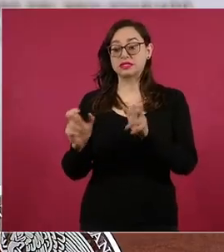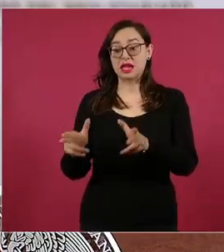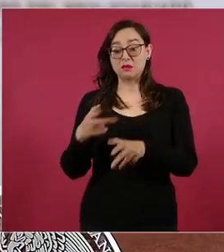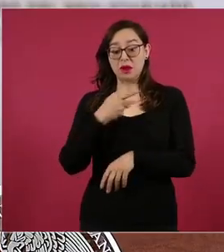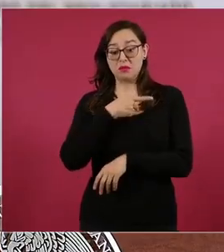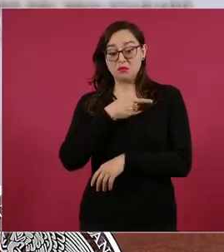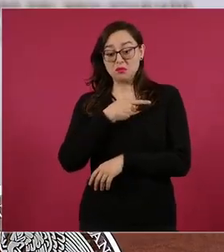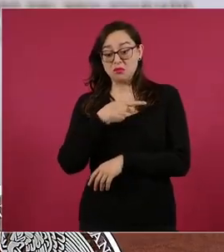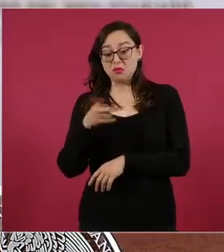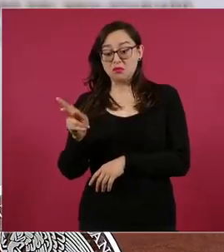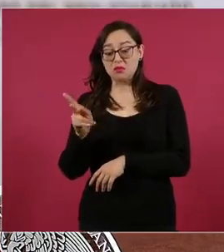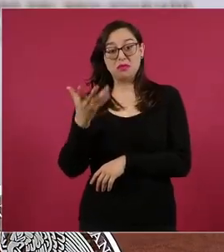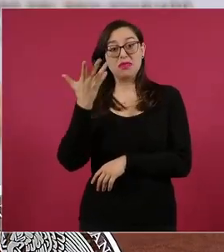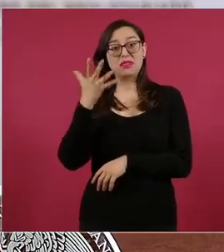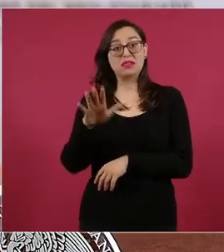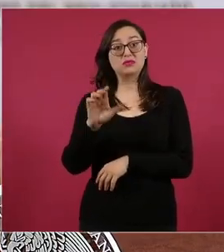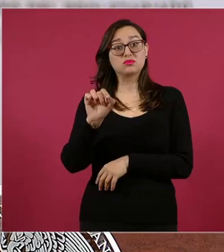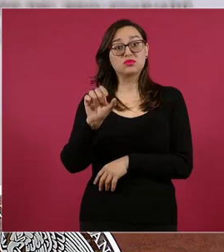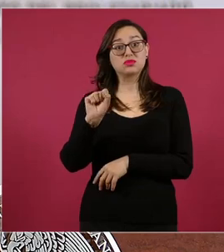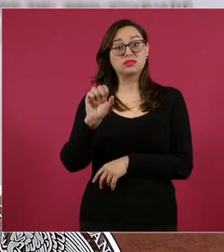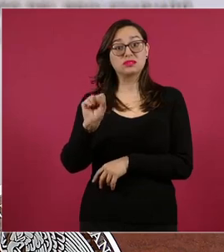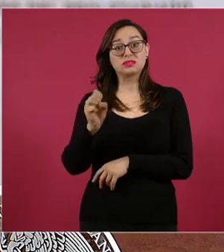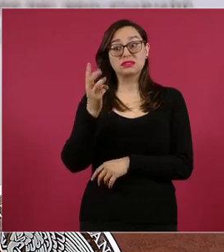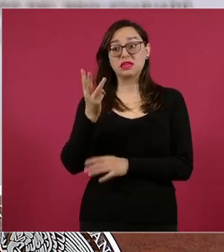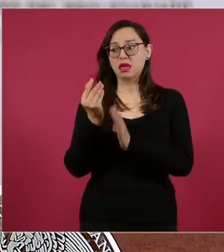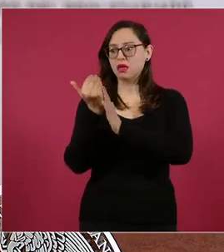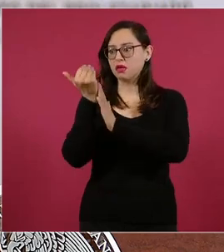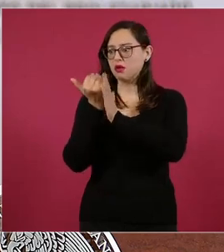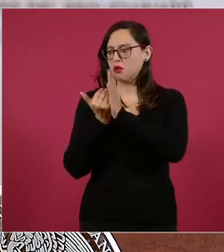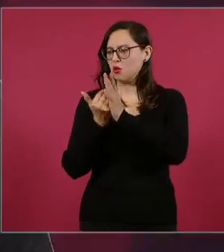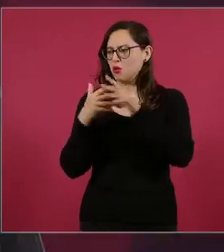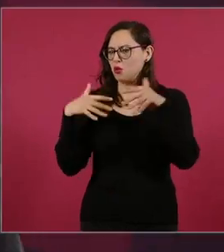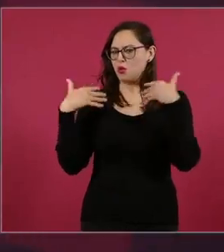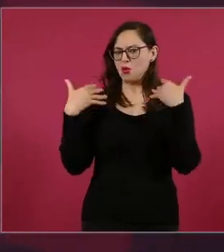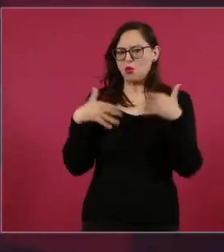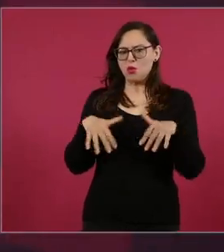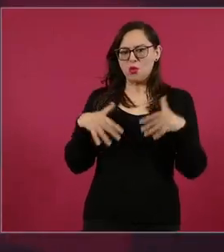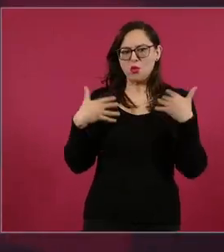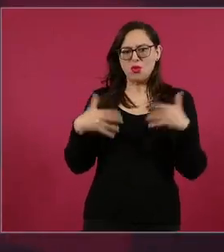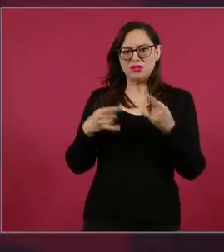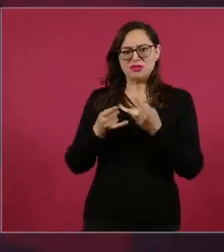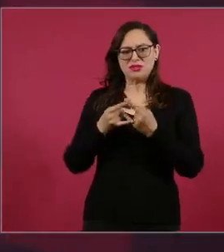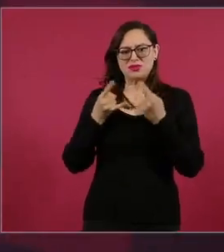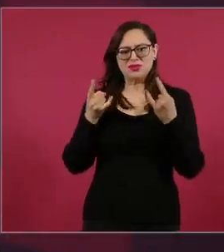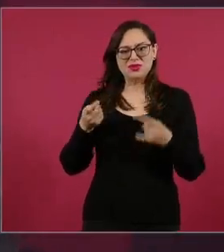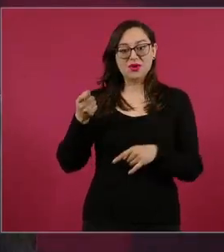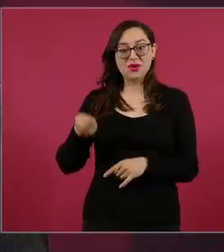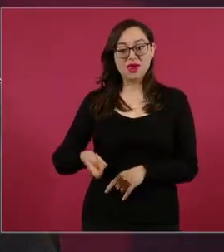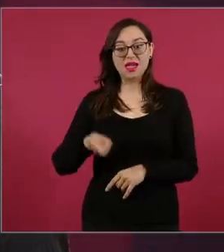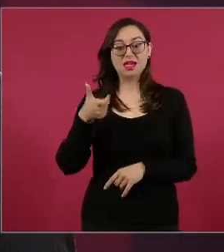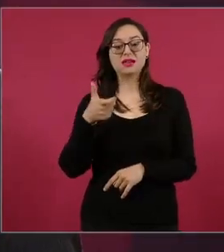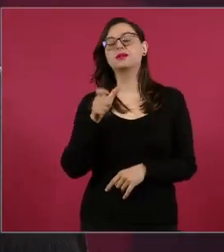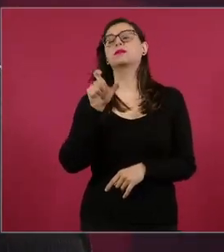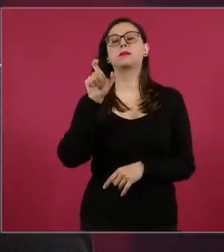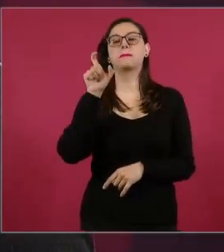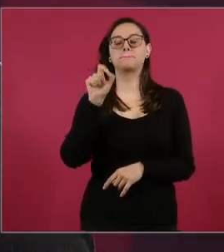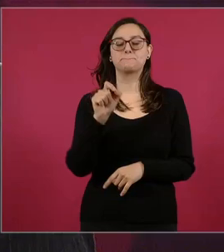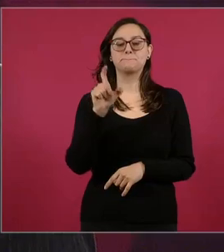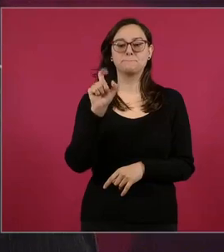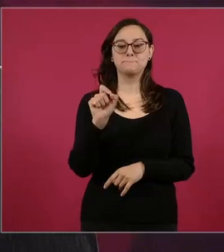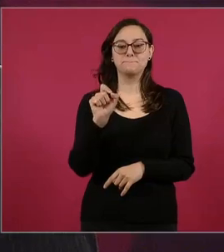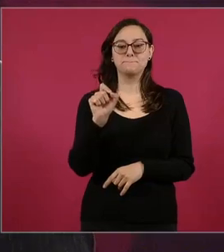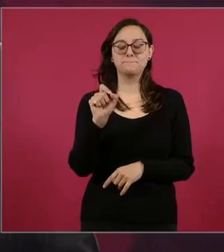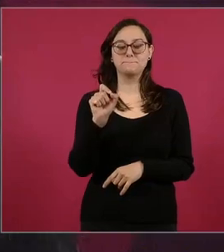10.63% la pobreza como suma de todas estas acciones y hemos tenido 20 récords.